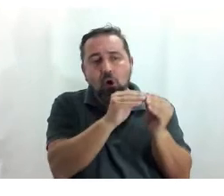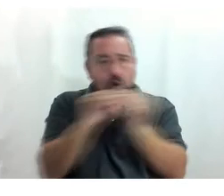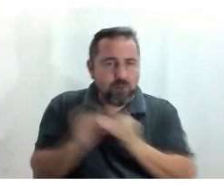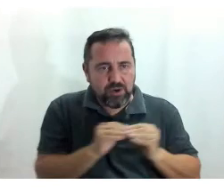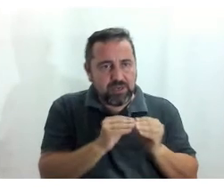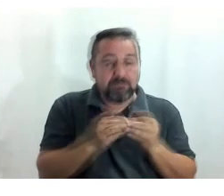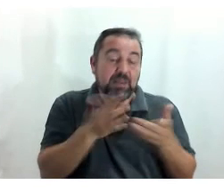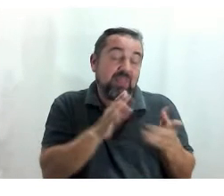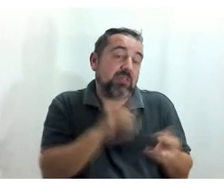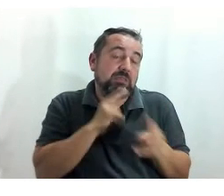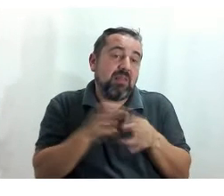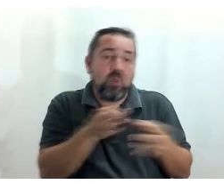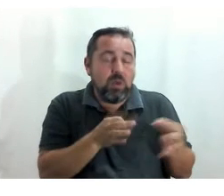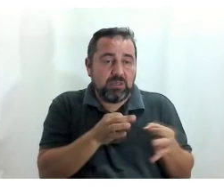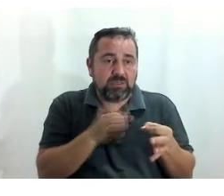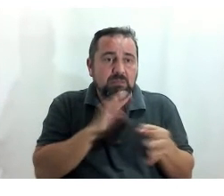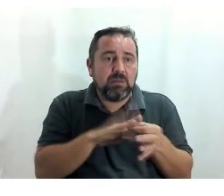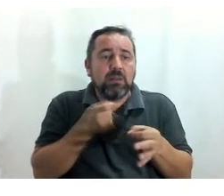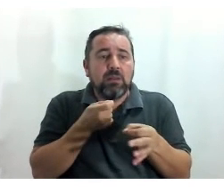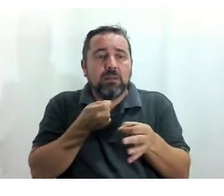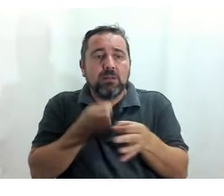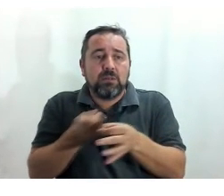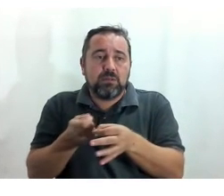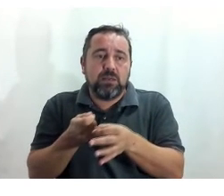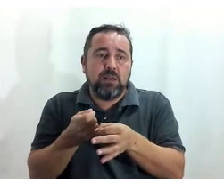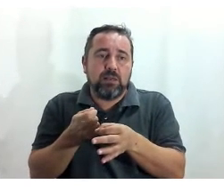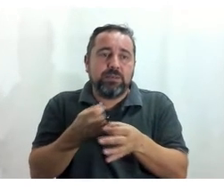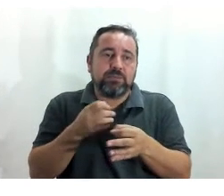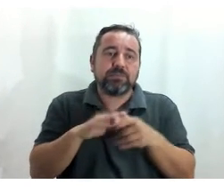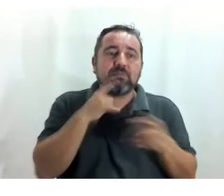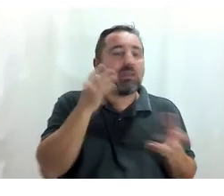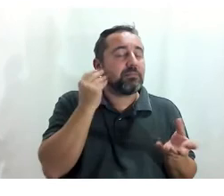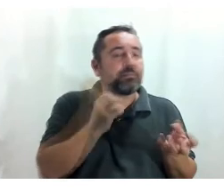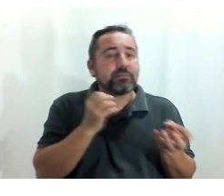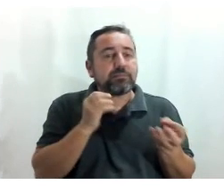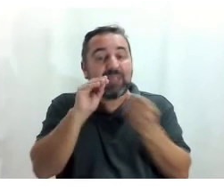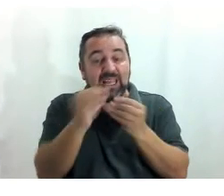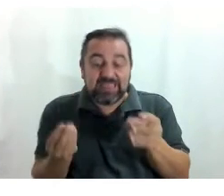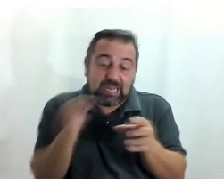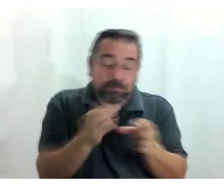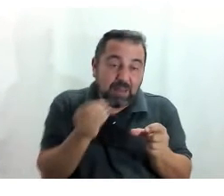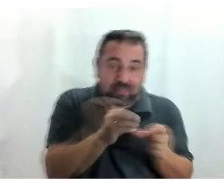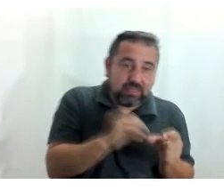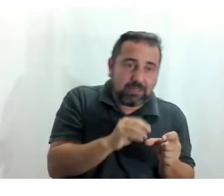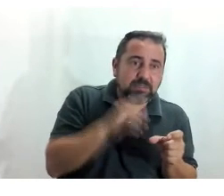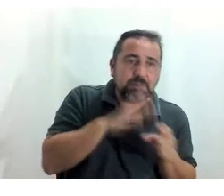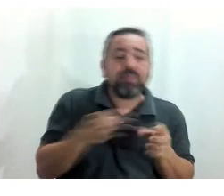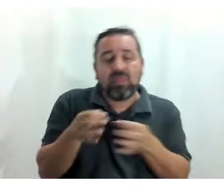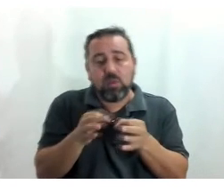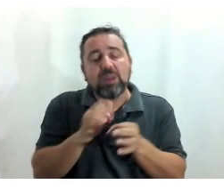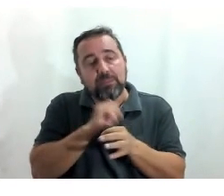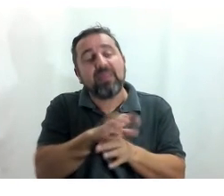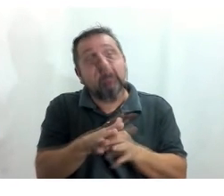células ciliadas, para evitar para hacer que en el trasplante las células no se diferencien, sino que continúen siendo células ciliadas